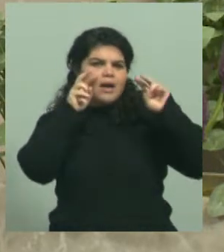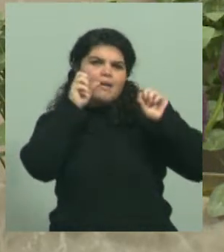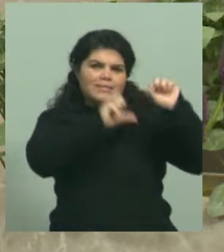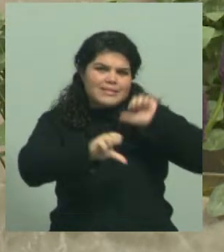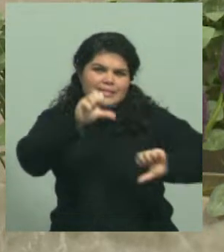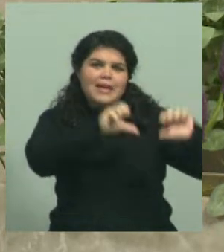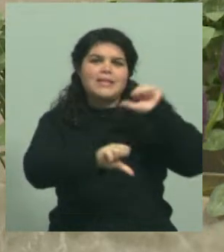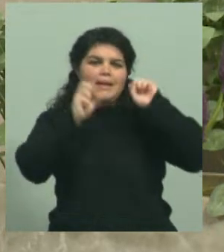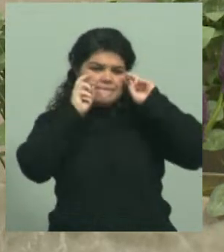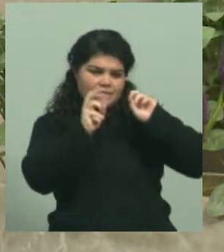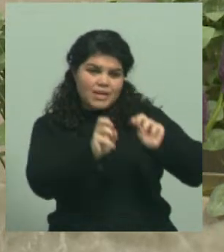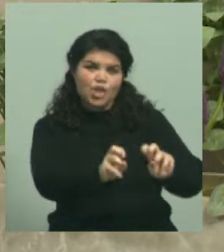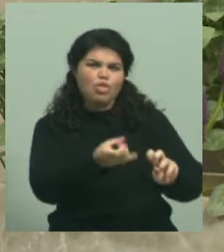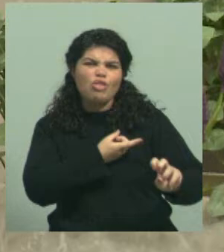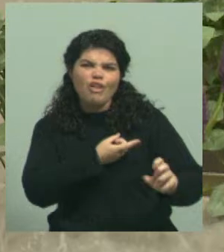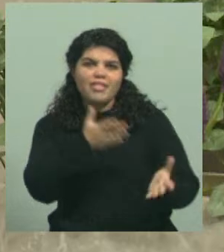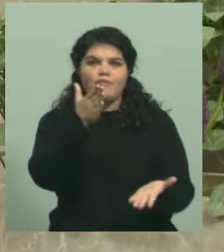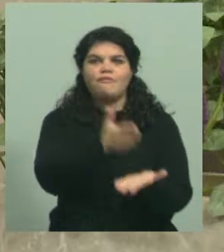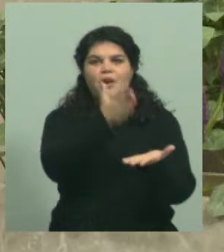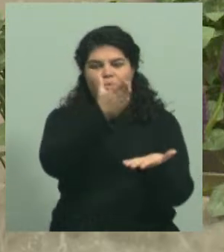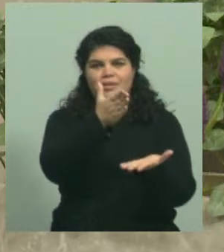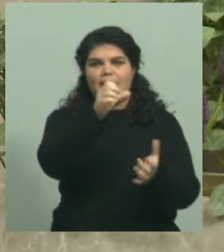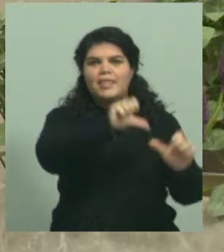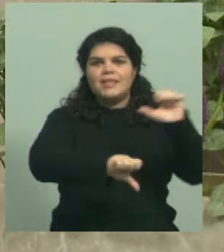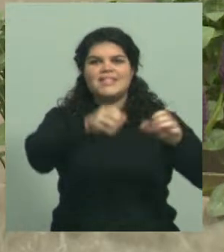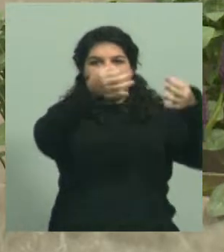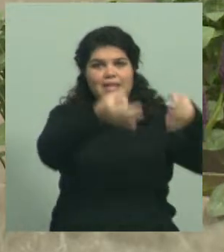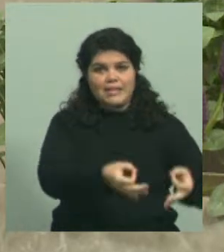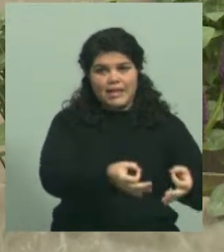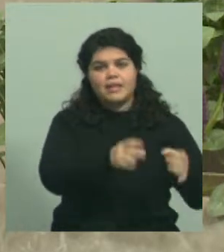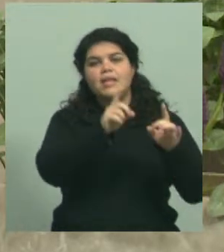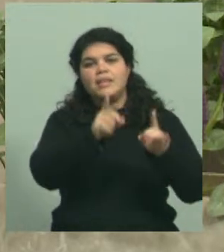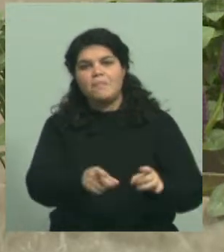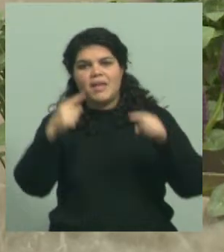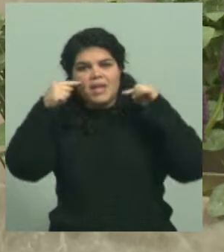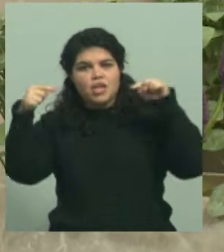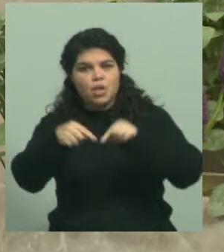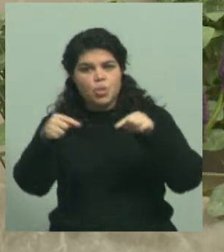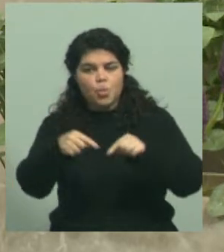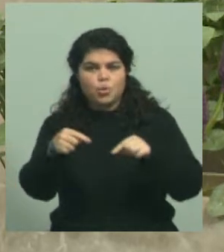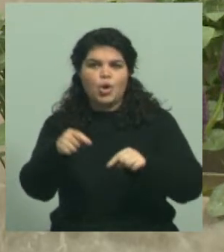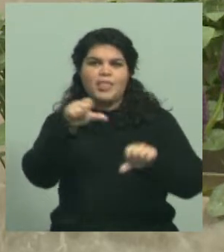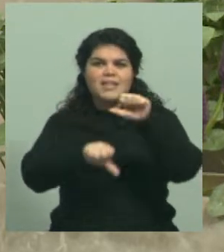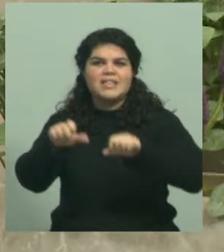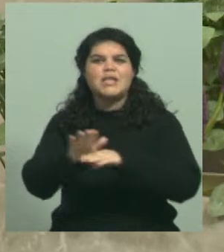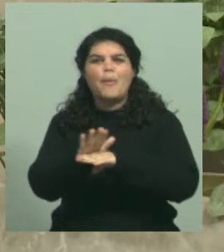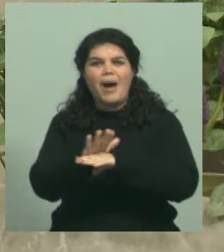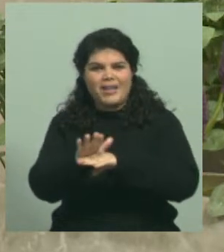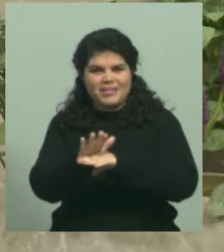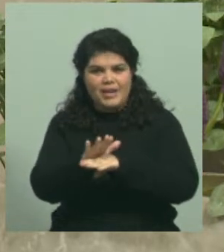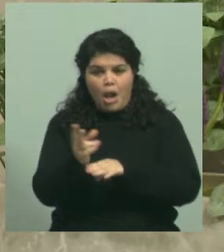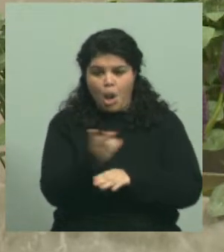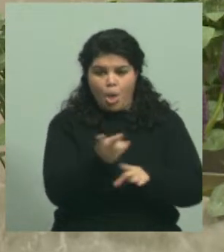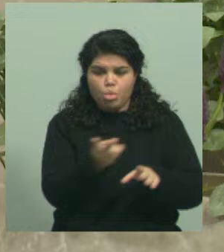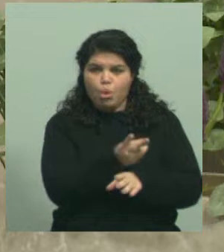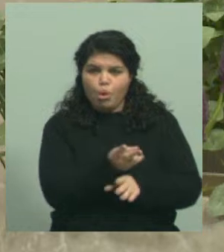Ciencias Exactas y Naturales y el Instituto Interdisciplinario de Ciencias Básicas. En ese